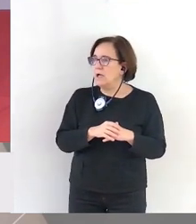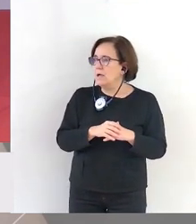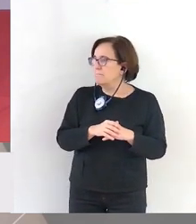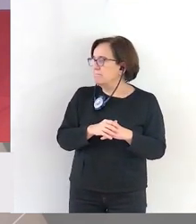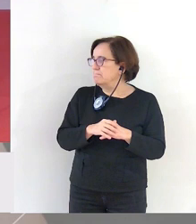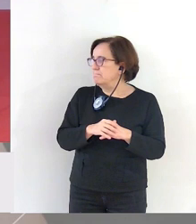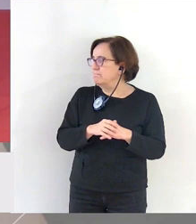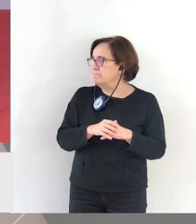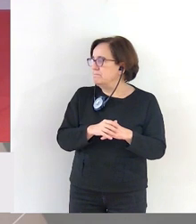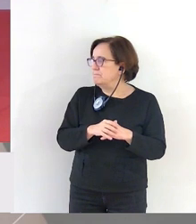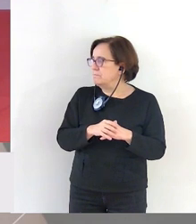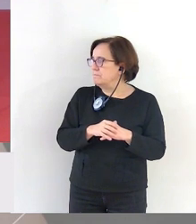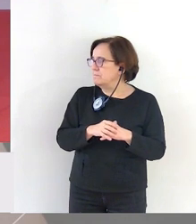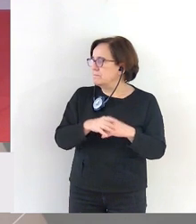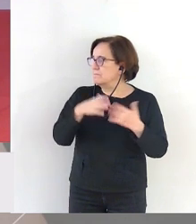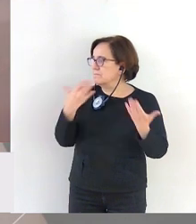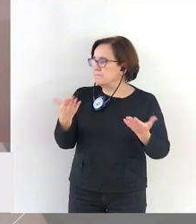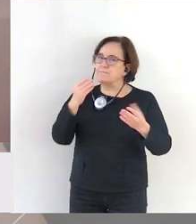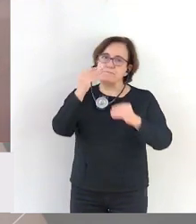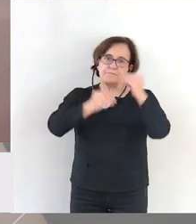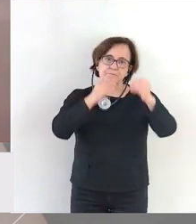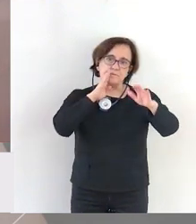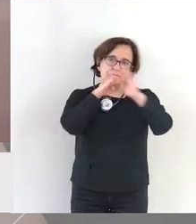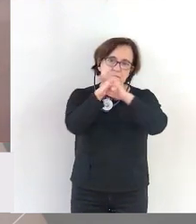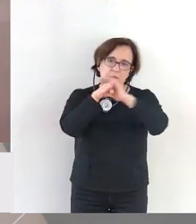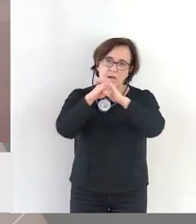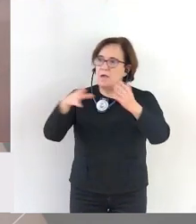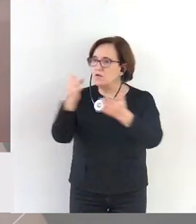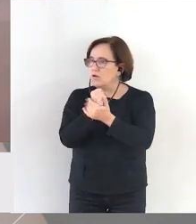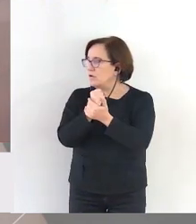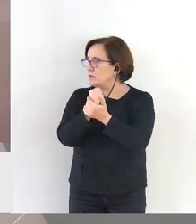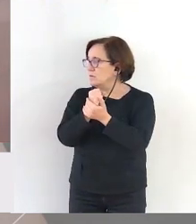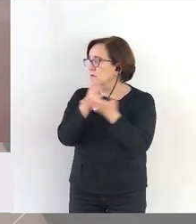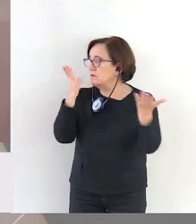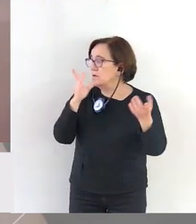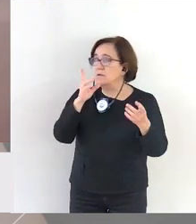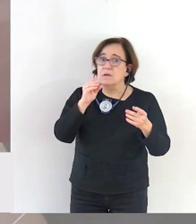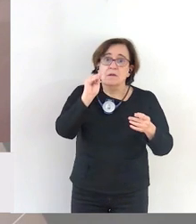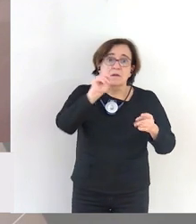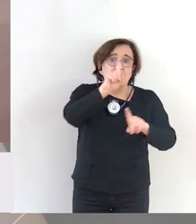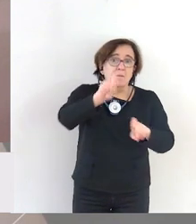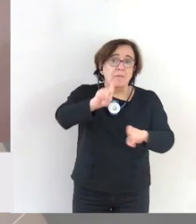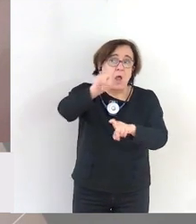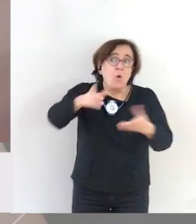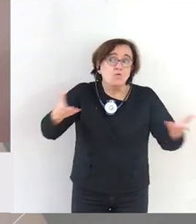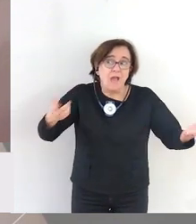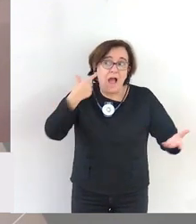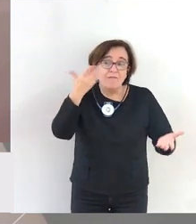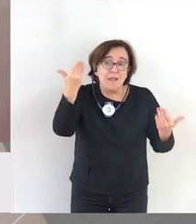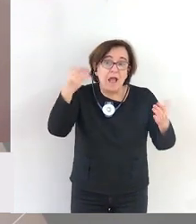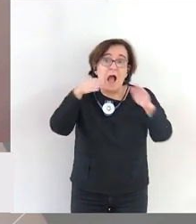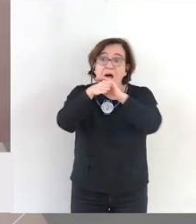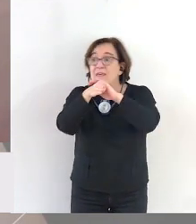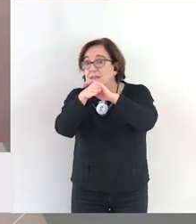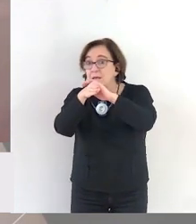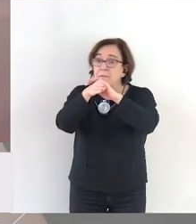esto se hace accesible a todo el mundo Bueno ahí está la pregunta del millón es accesible otra